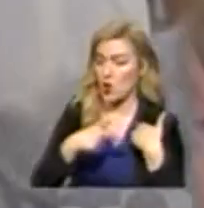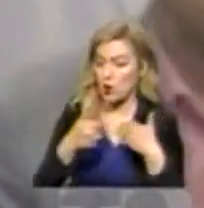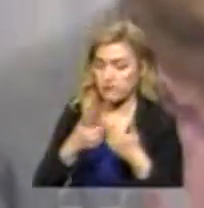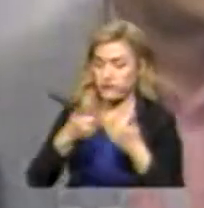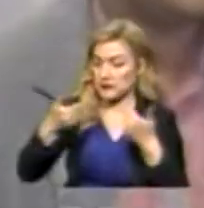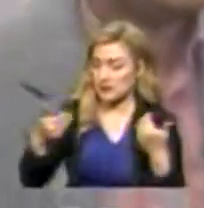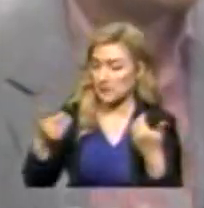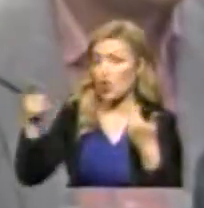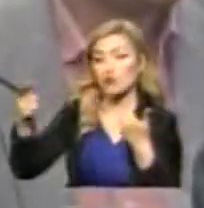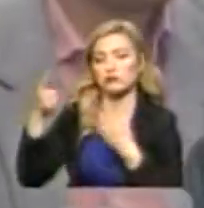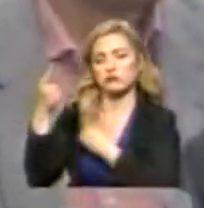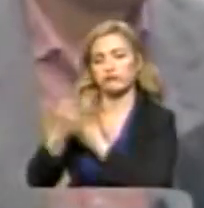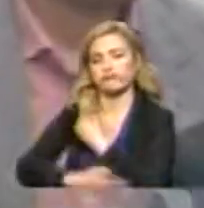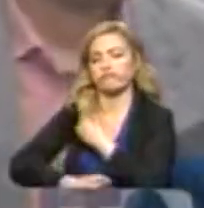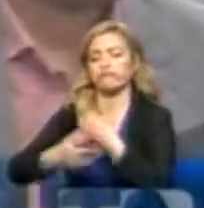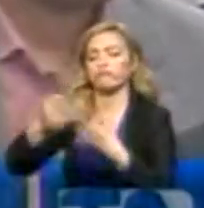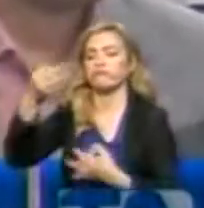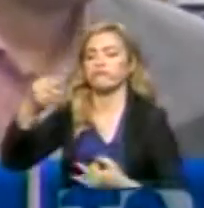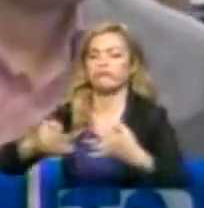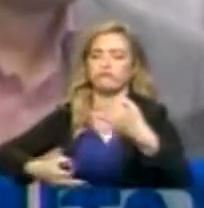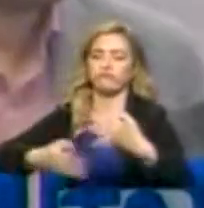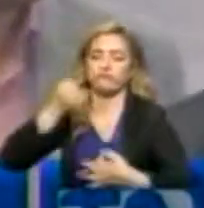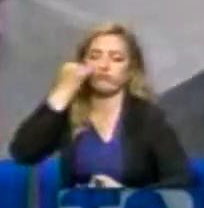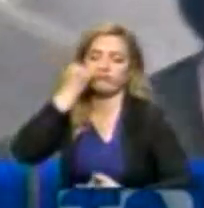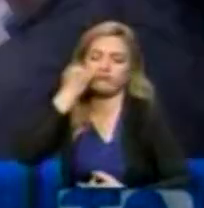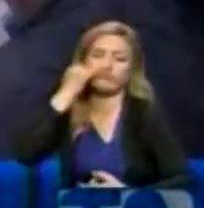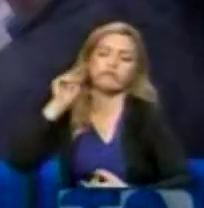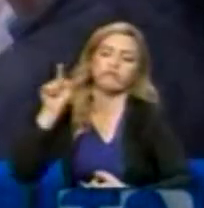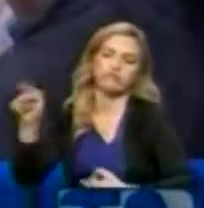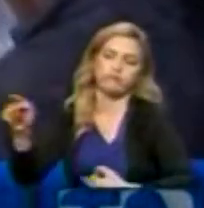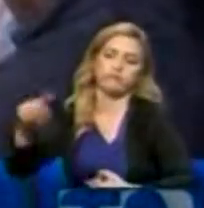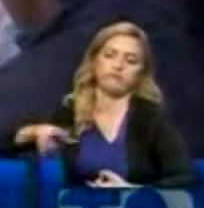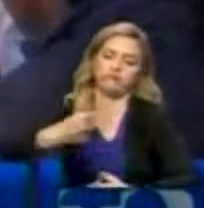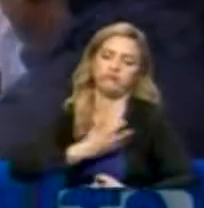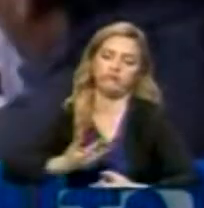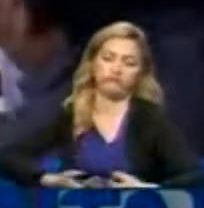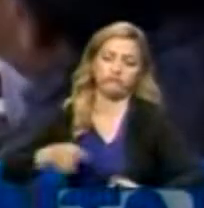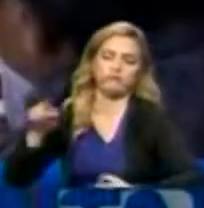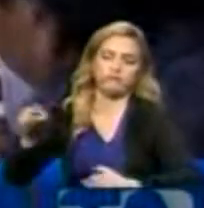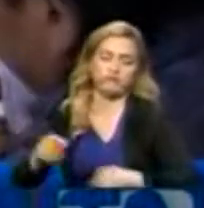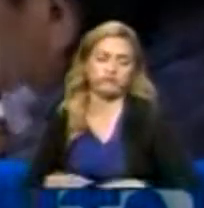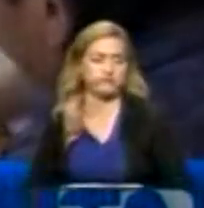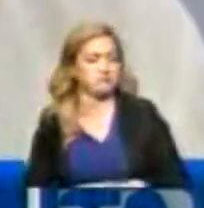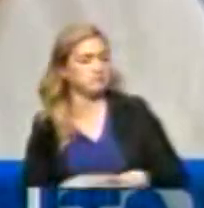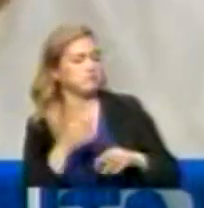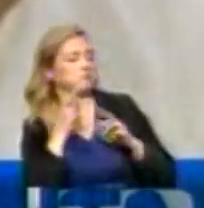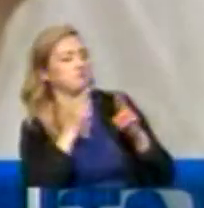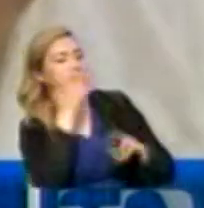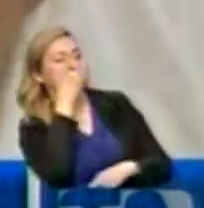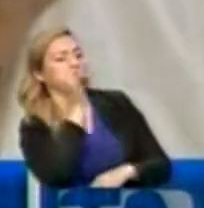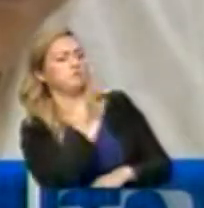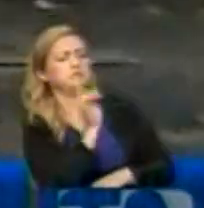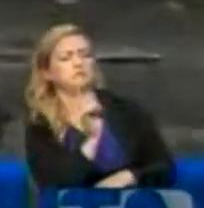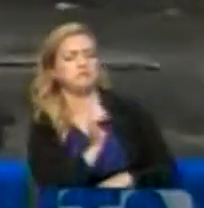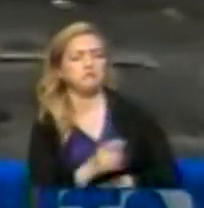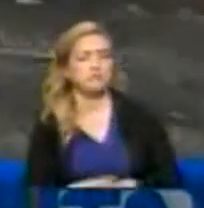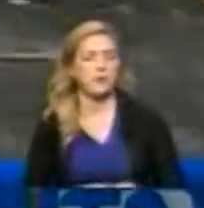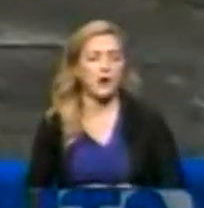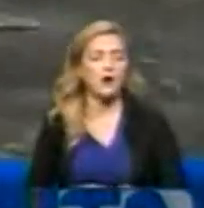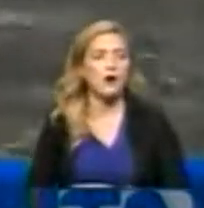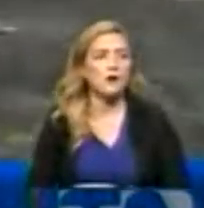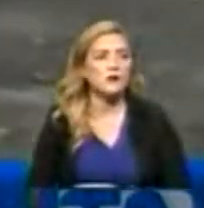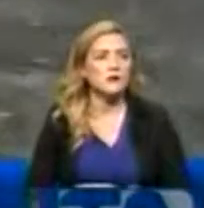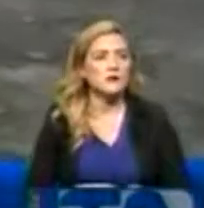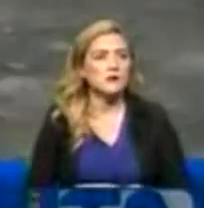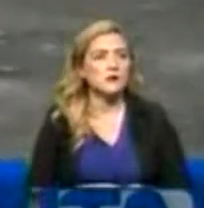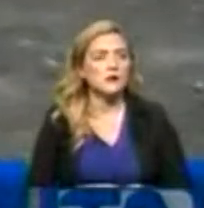El mensaje que dio ayer el dirigente indígena Leonidas Sisa ante la Comisión Multipartidista Ocasional de la Asamblea que investiga los hechos del paro